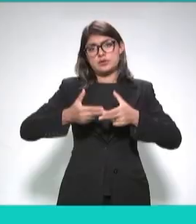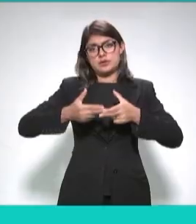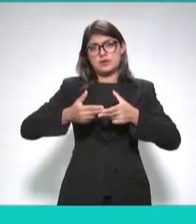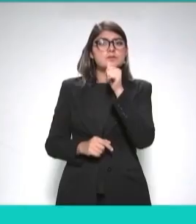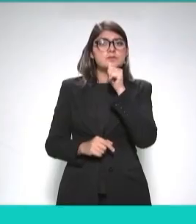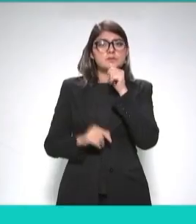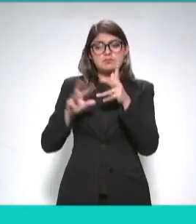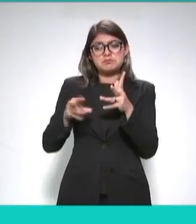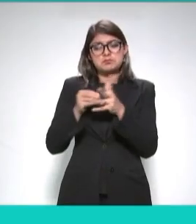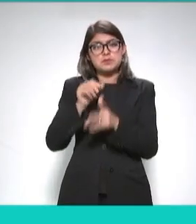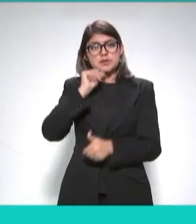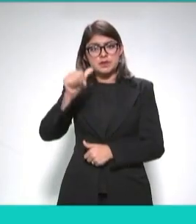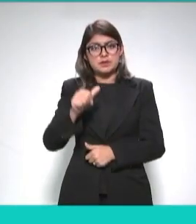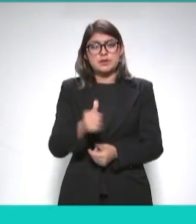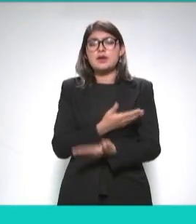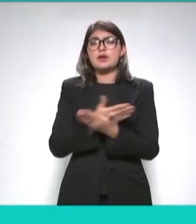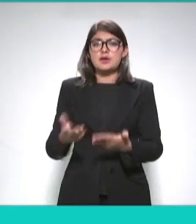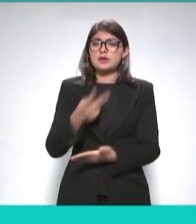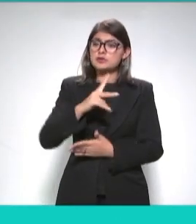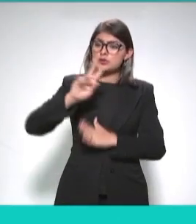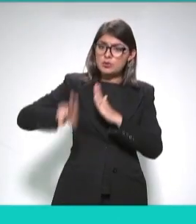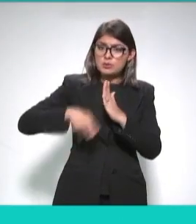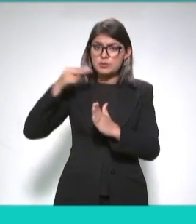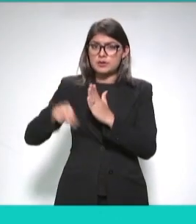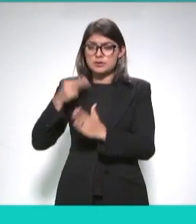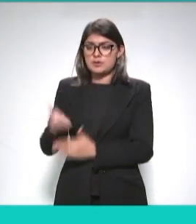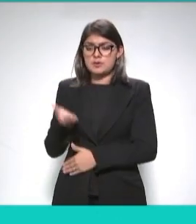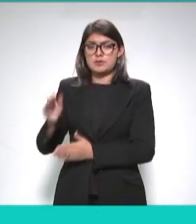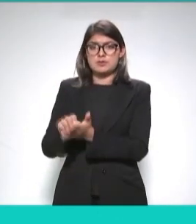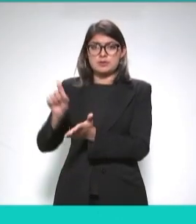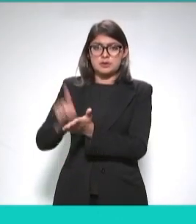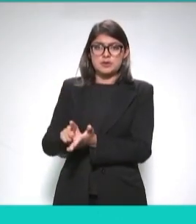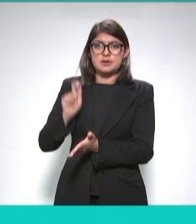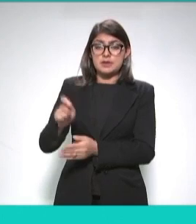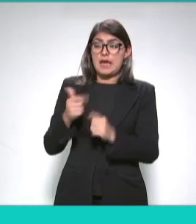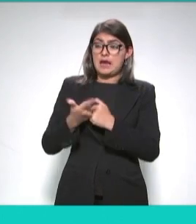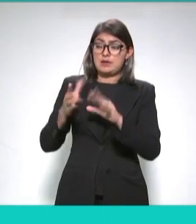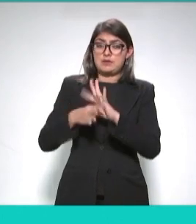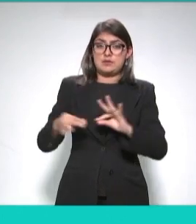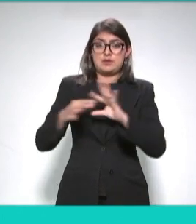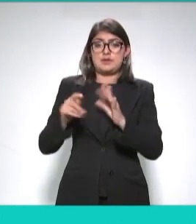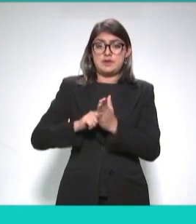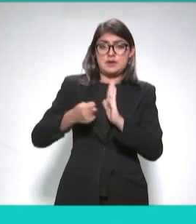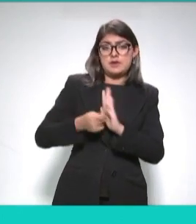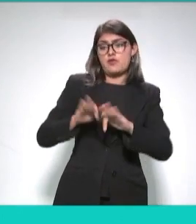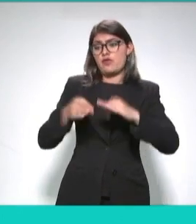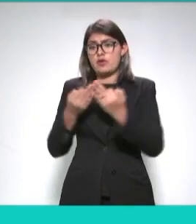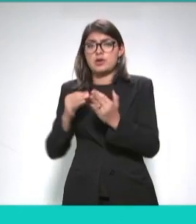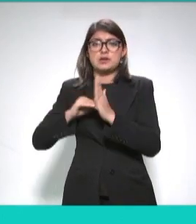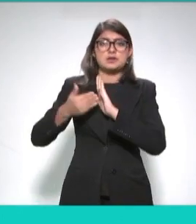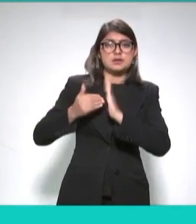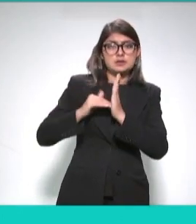obligado la entrega del convenio solicitado no revelaría las fuentes métodos técnicas y mecanismos